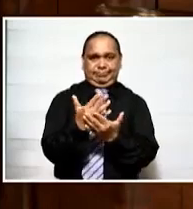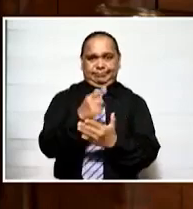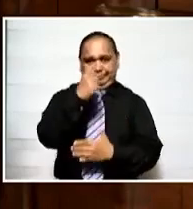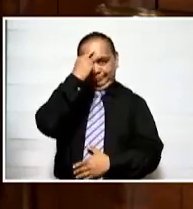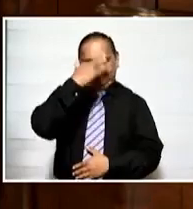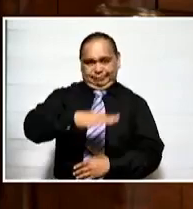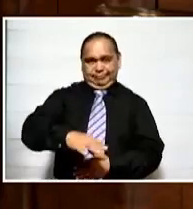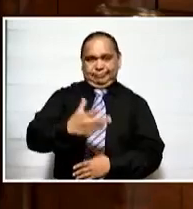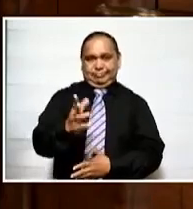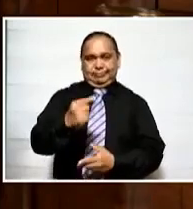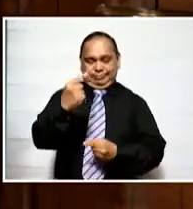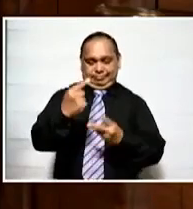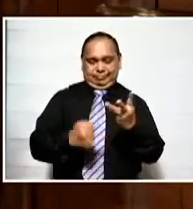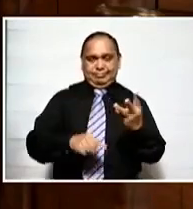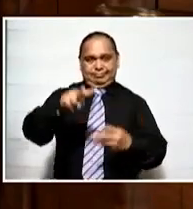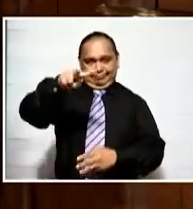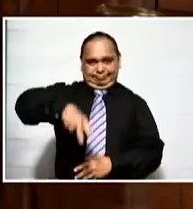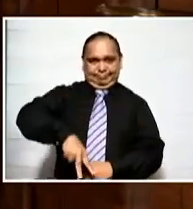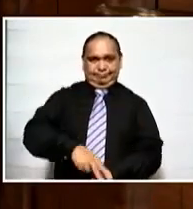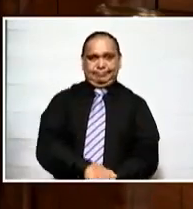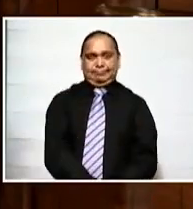que cada palabra es cierta.